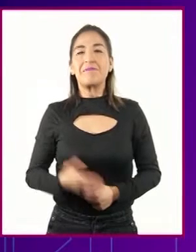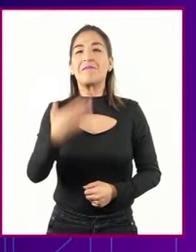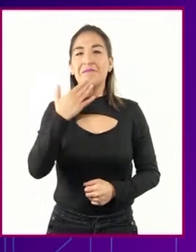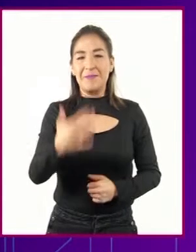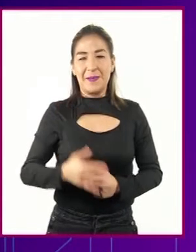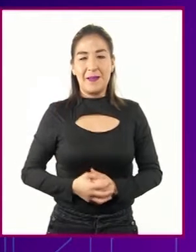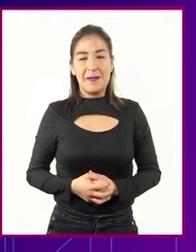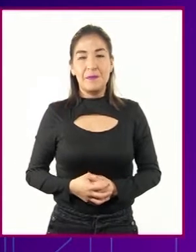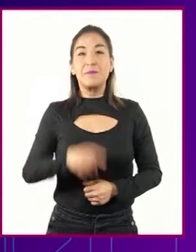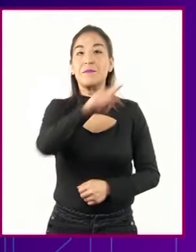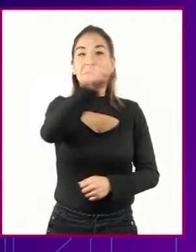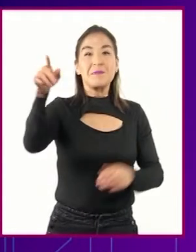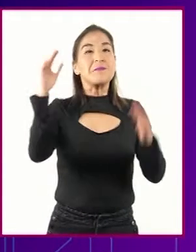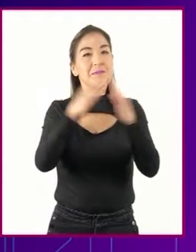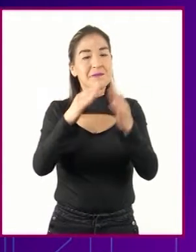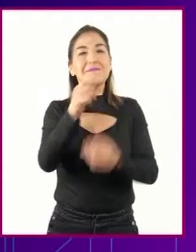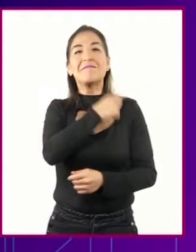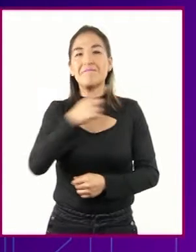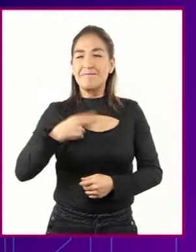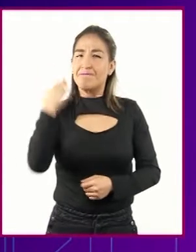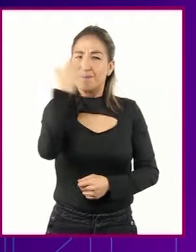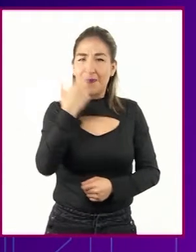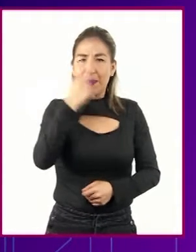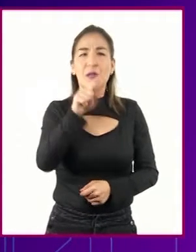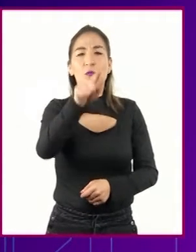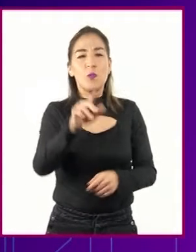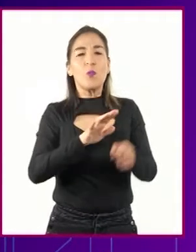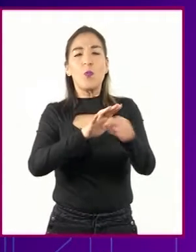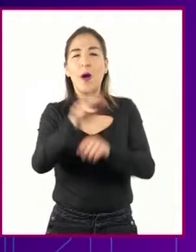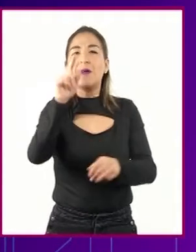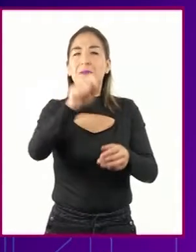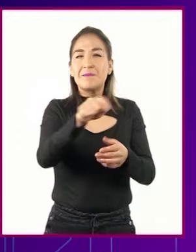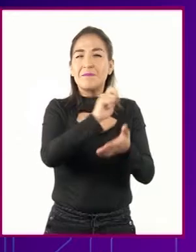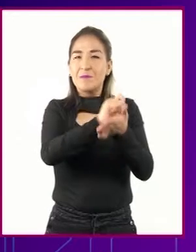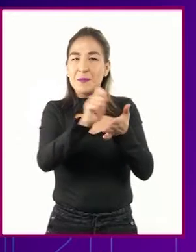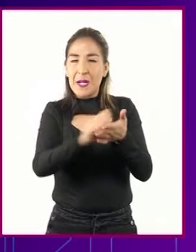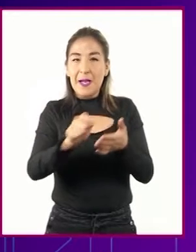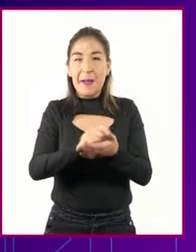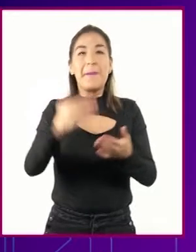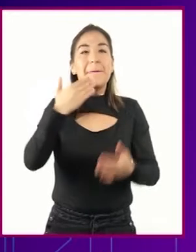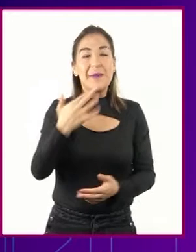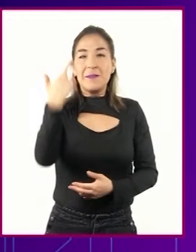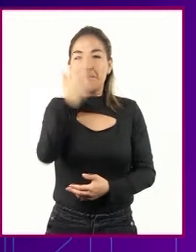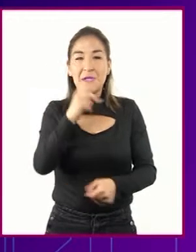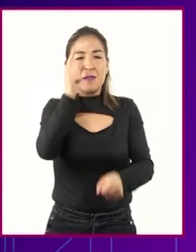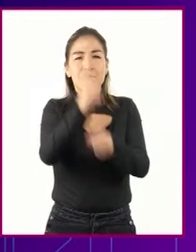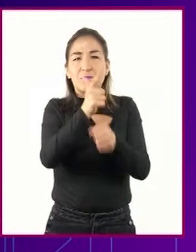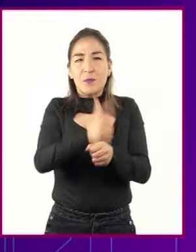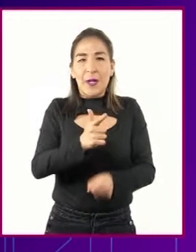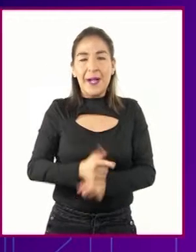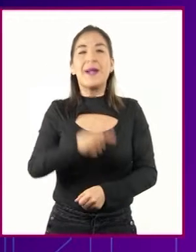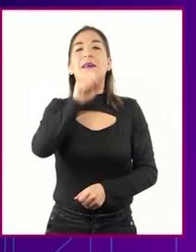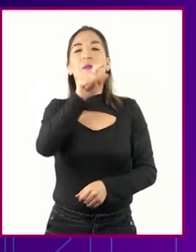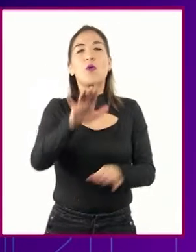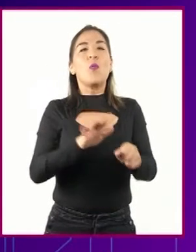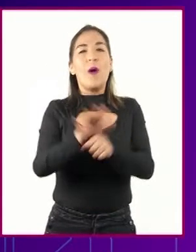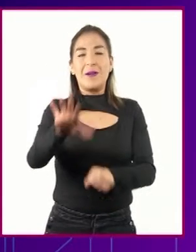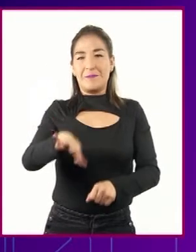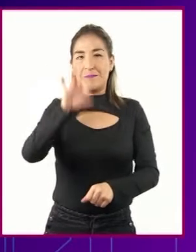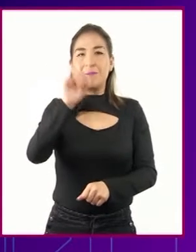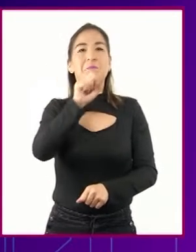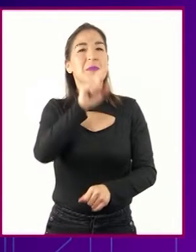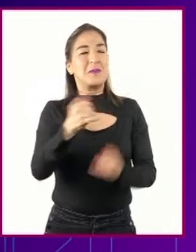Excelente. En casa, analicen las operaciones y sus resultados detenidamente e identifiquen las operaciones en las que se obtuvo el